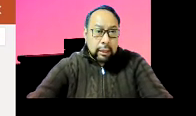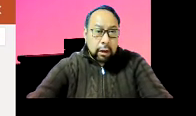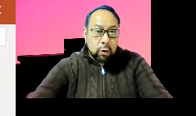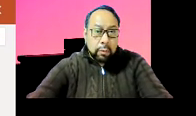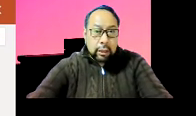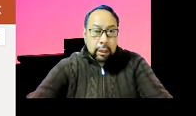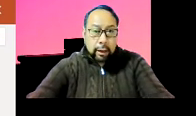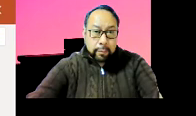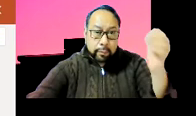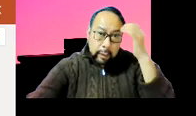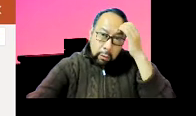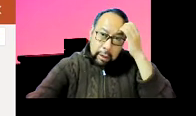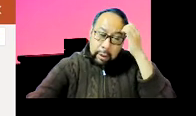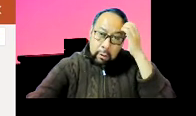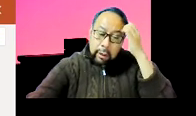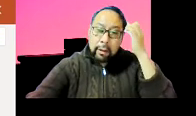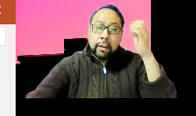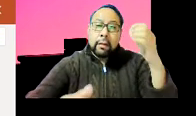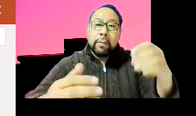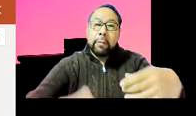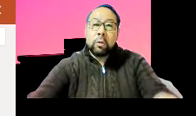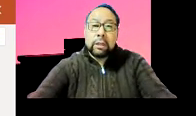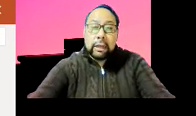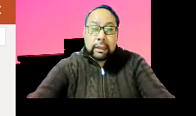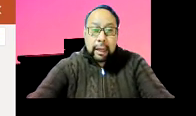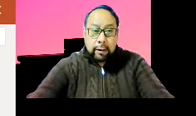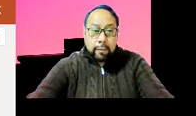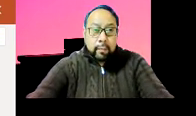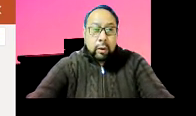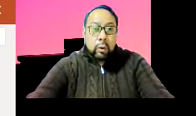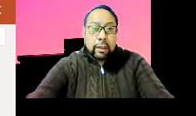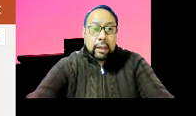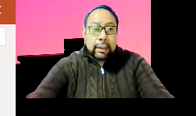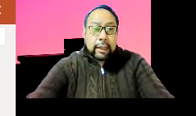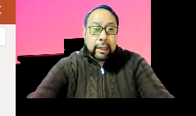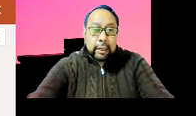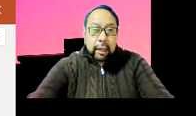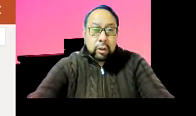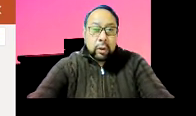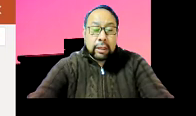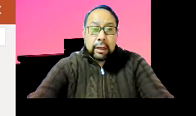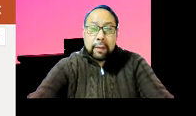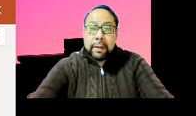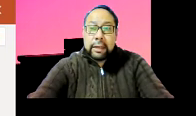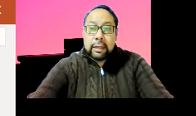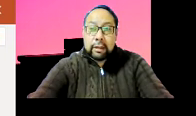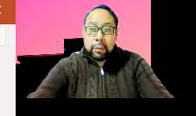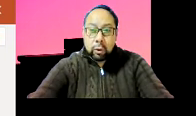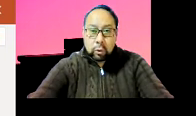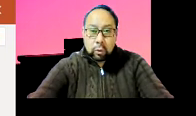Para intentar convencer a otra persona, debemos utilizar una serie de técnicas y una serie